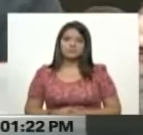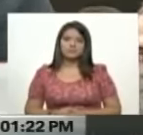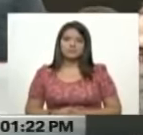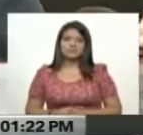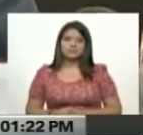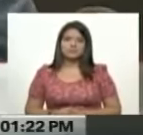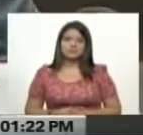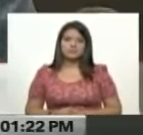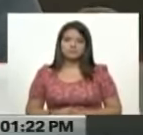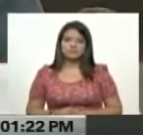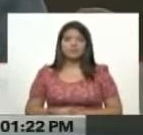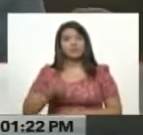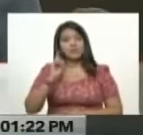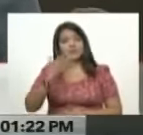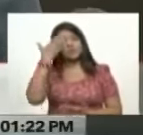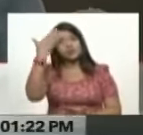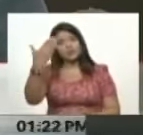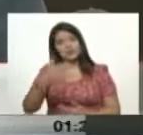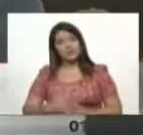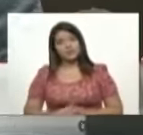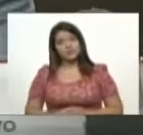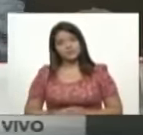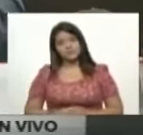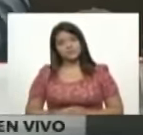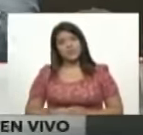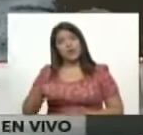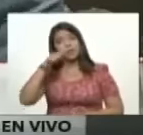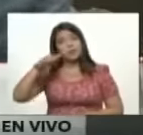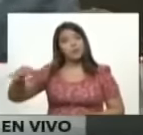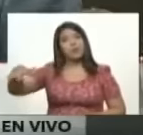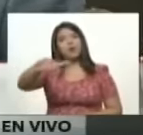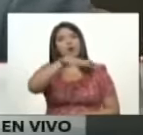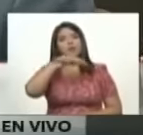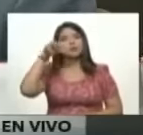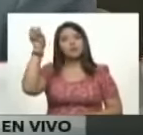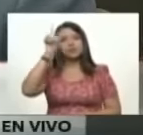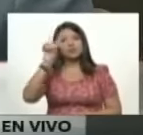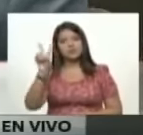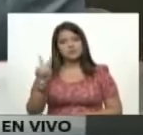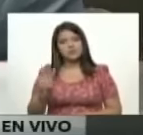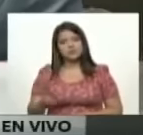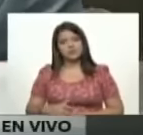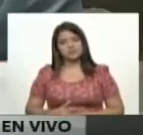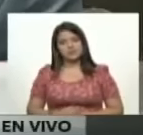Igual saludamos al pueblo venezolano,